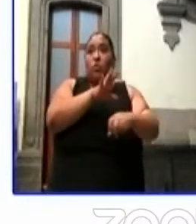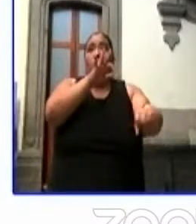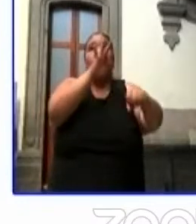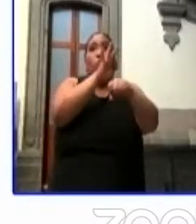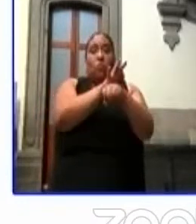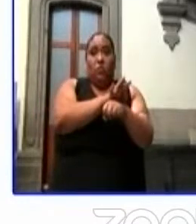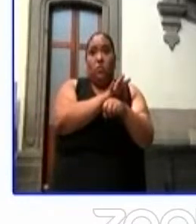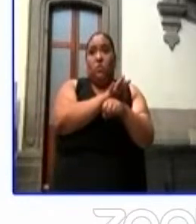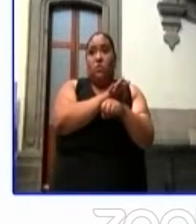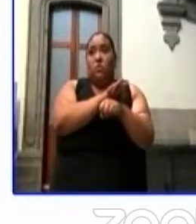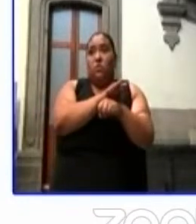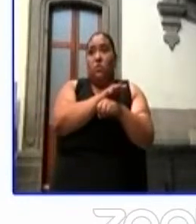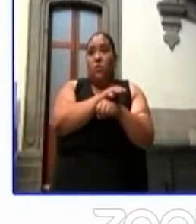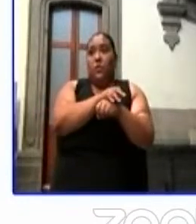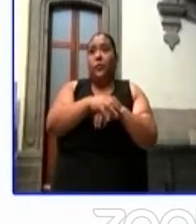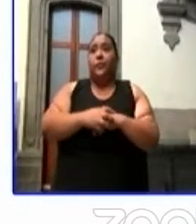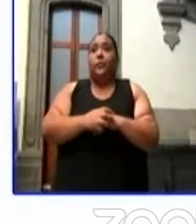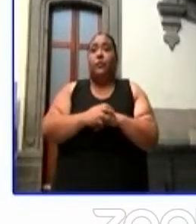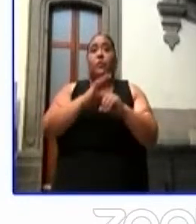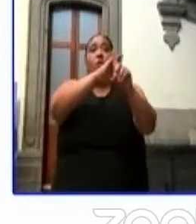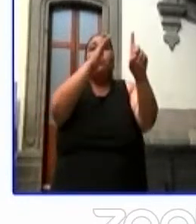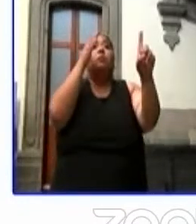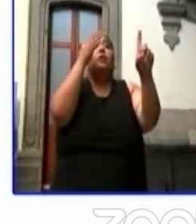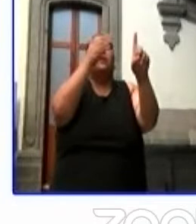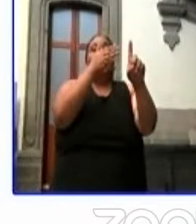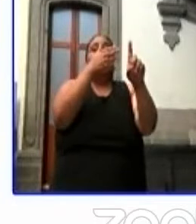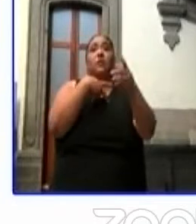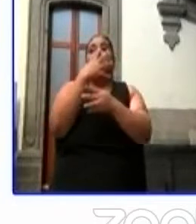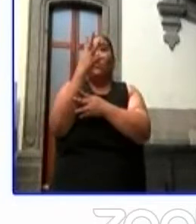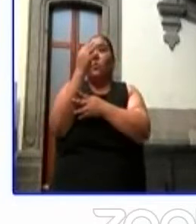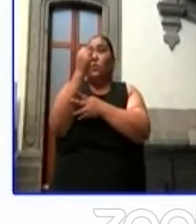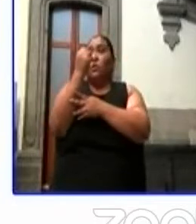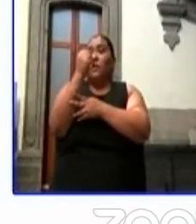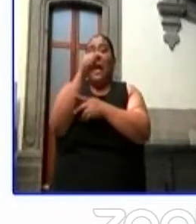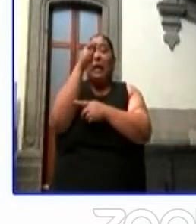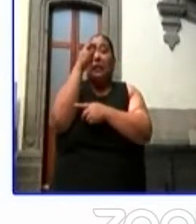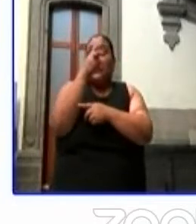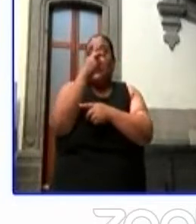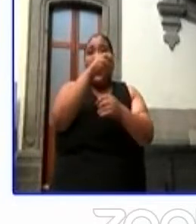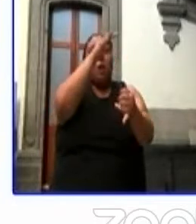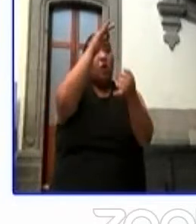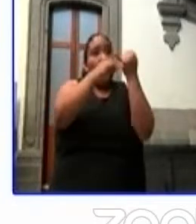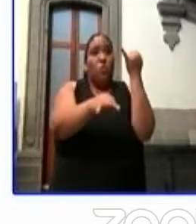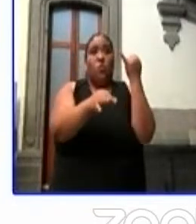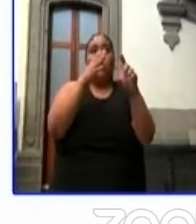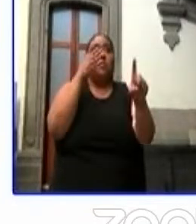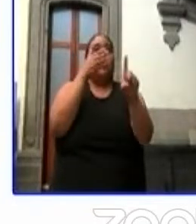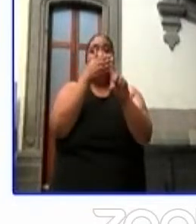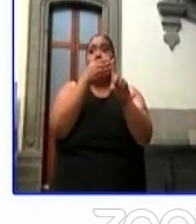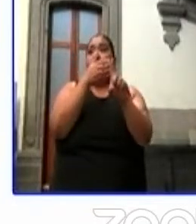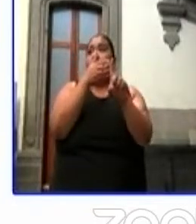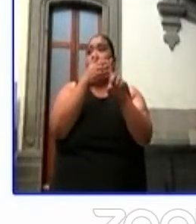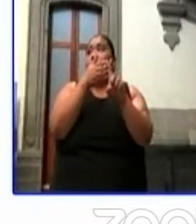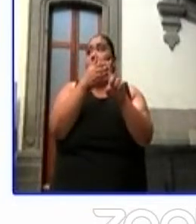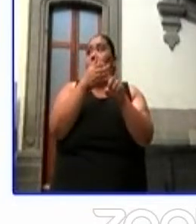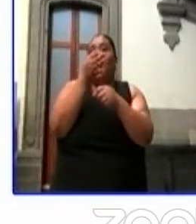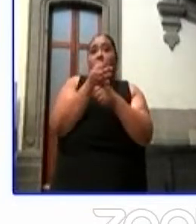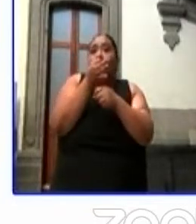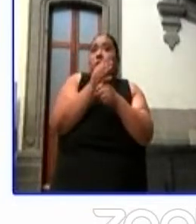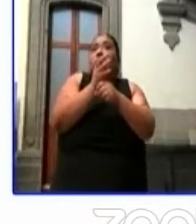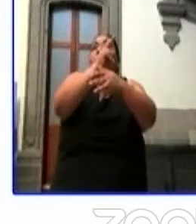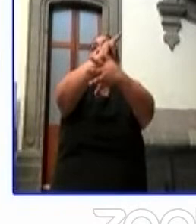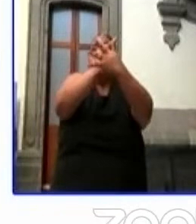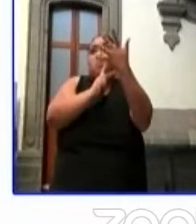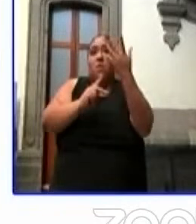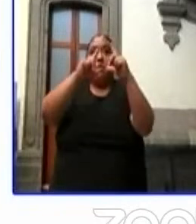custodia. Objetivo 9, este es nuestro último objetivo en este momento del Plan Nacional, ¿de